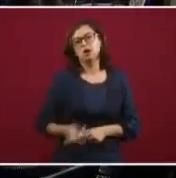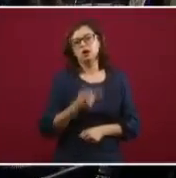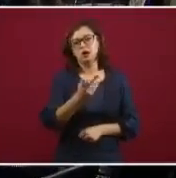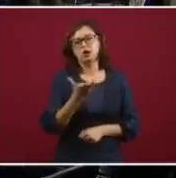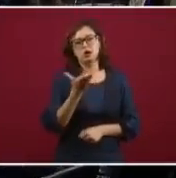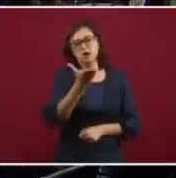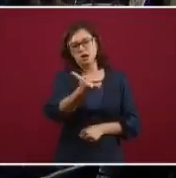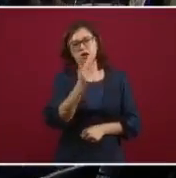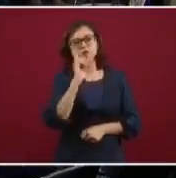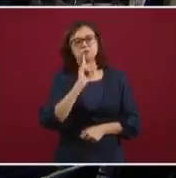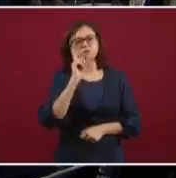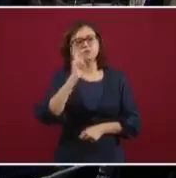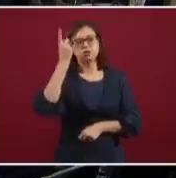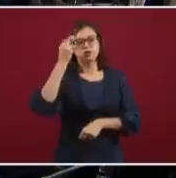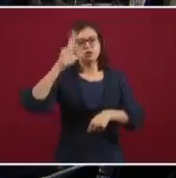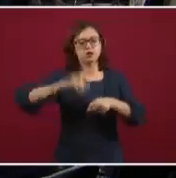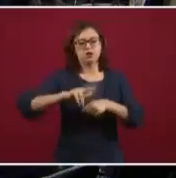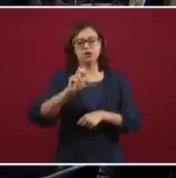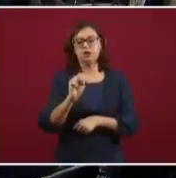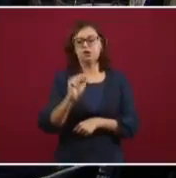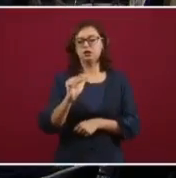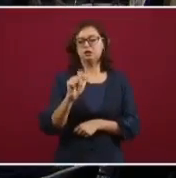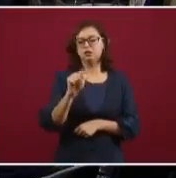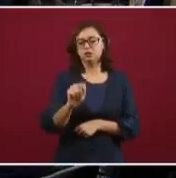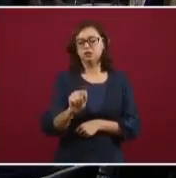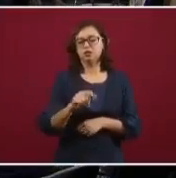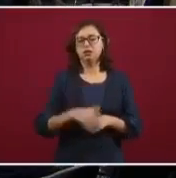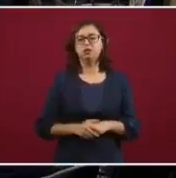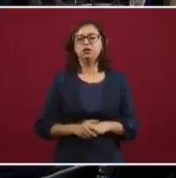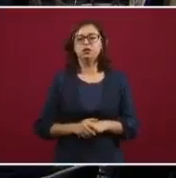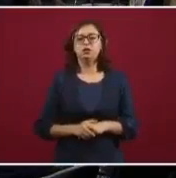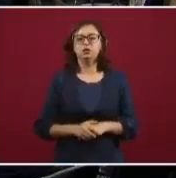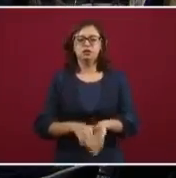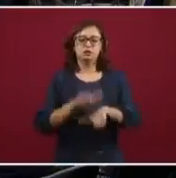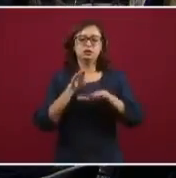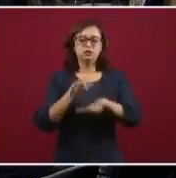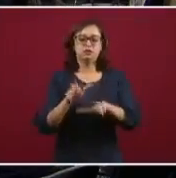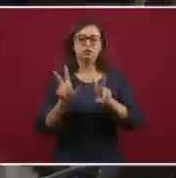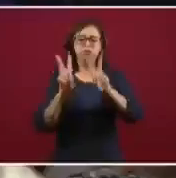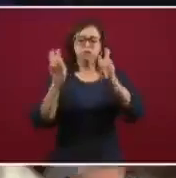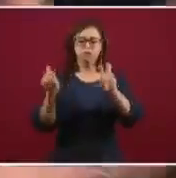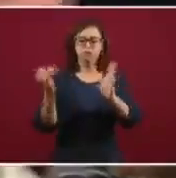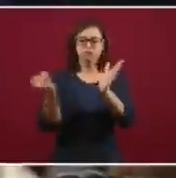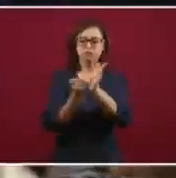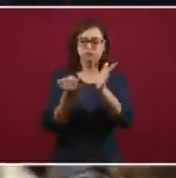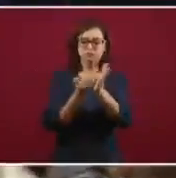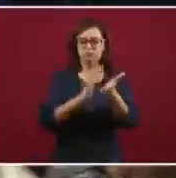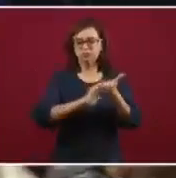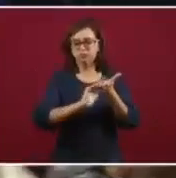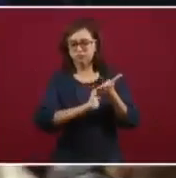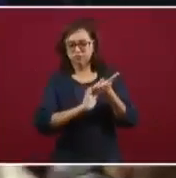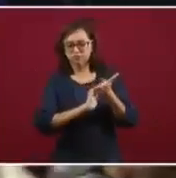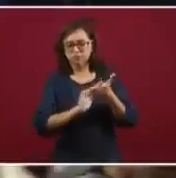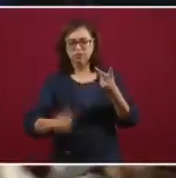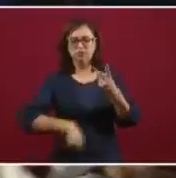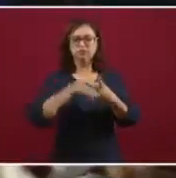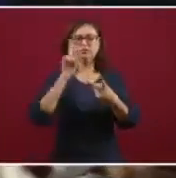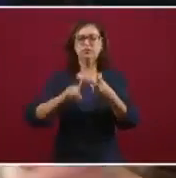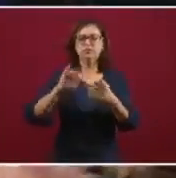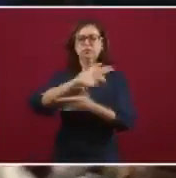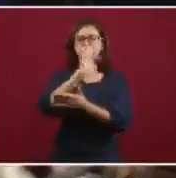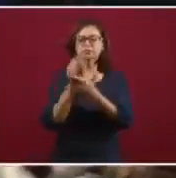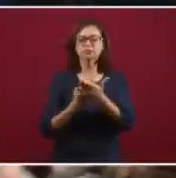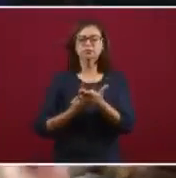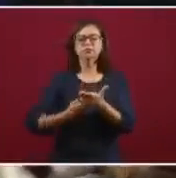la directora del SAT. Es sobre el tema de las condonaciones fiscales y también sobre la facturación